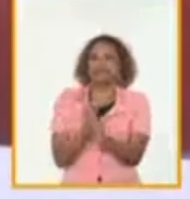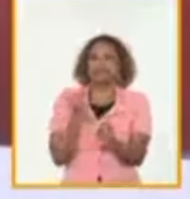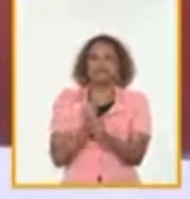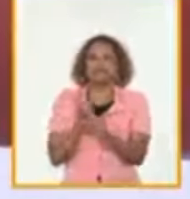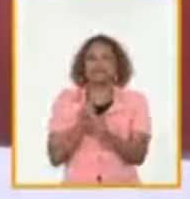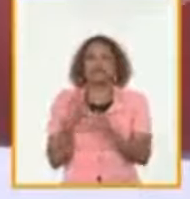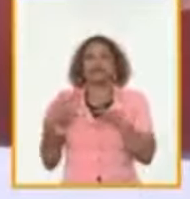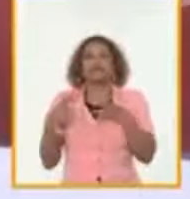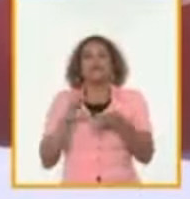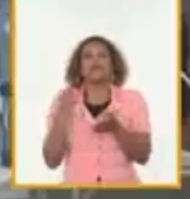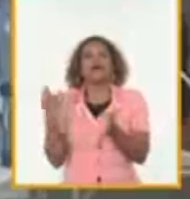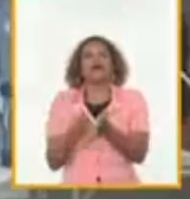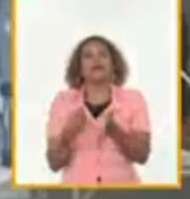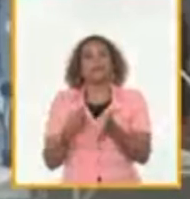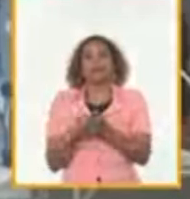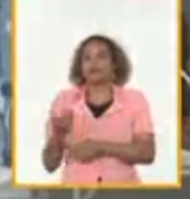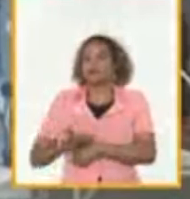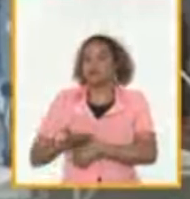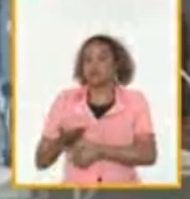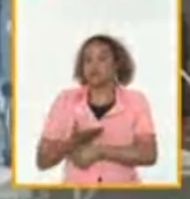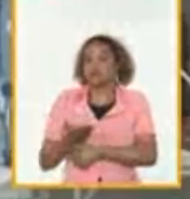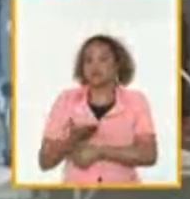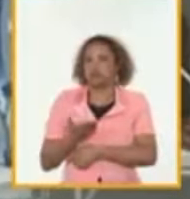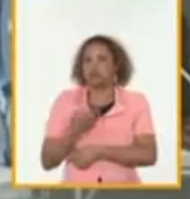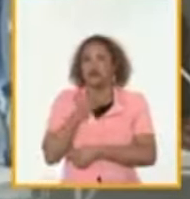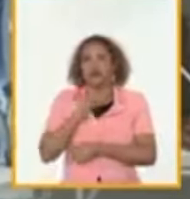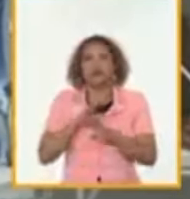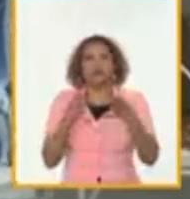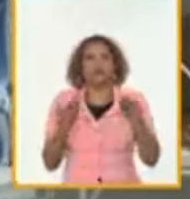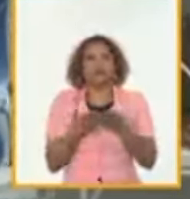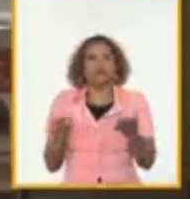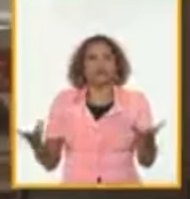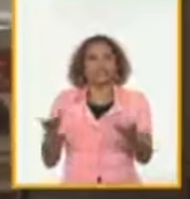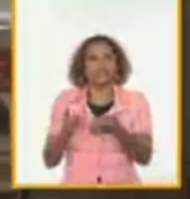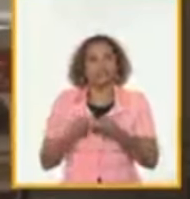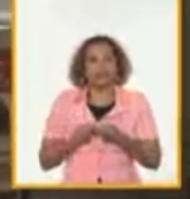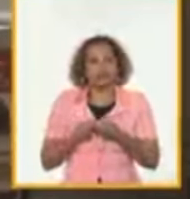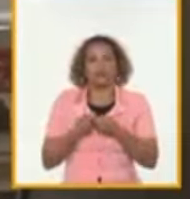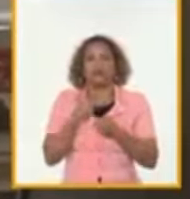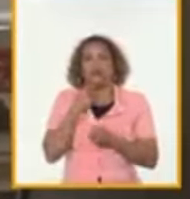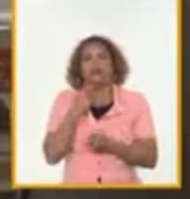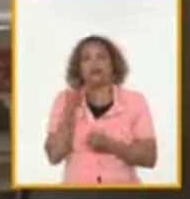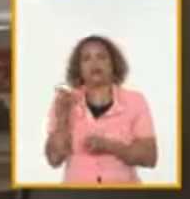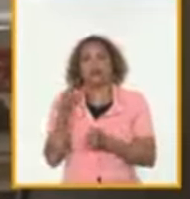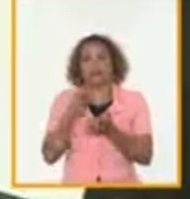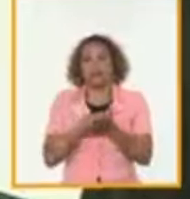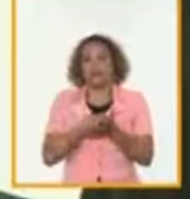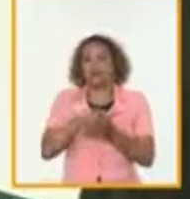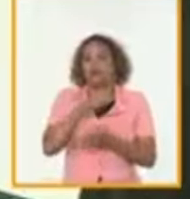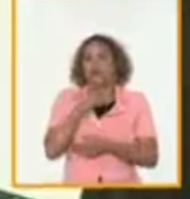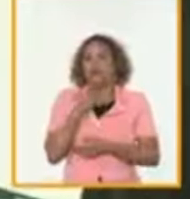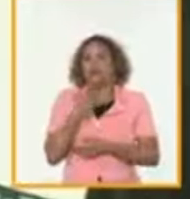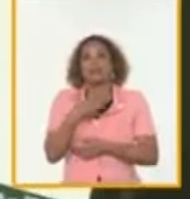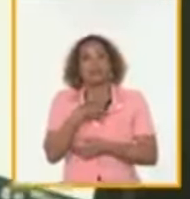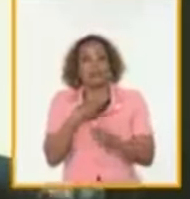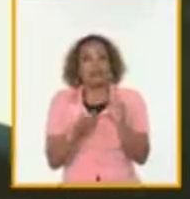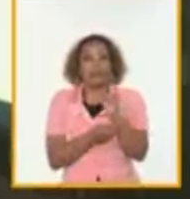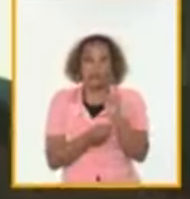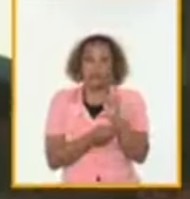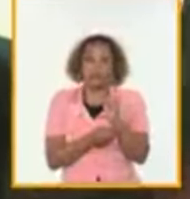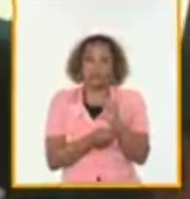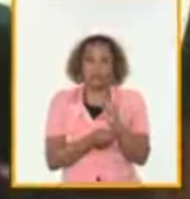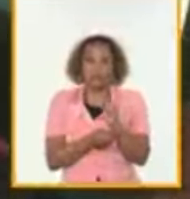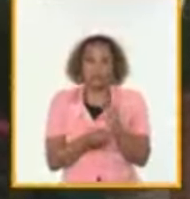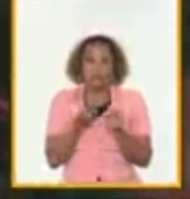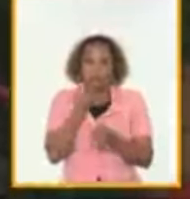manera lo más rápido posible poder poder ser una provincia superavitaria hay cuatro de nuest ti potencialidades vill Clara para eso